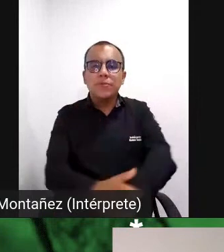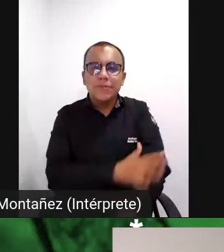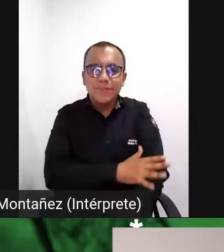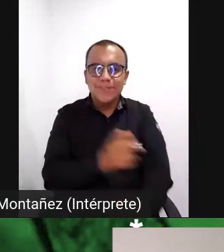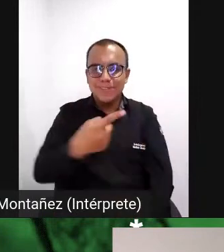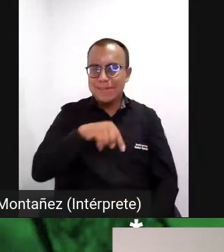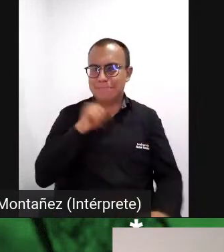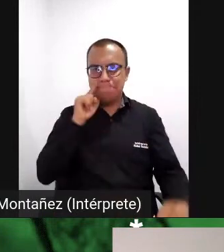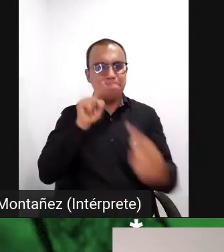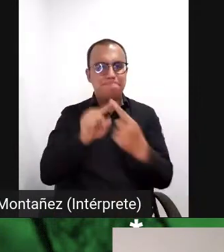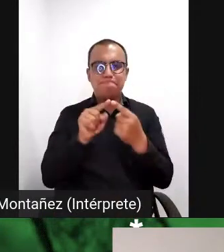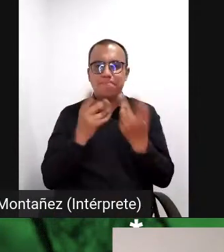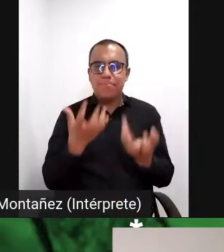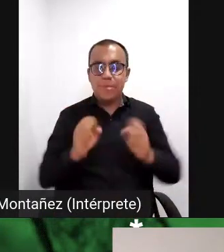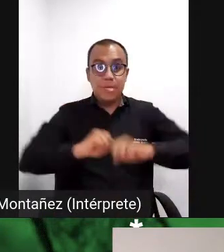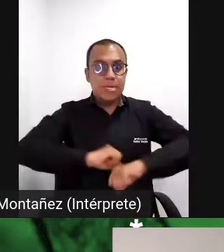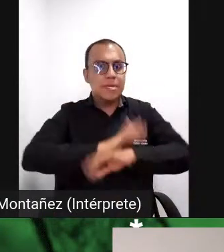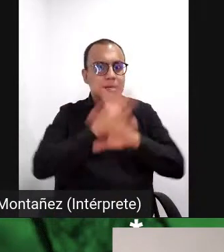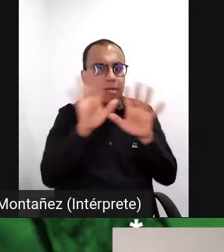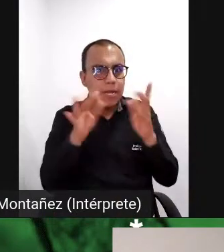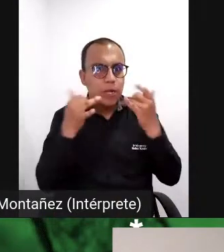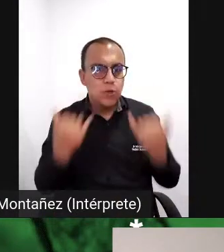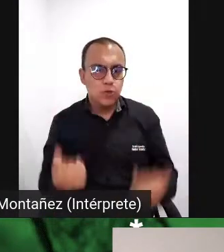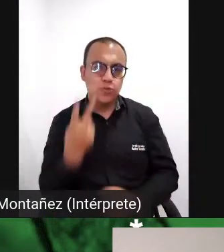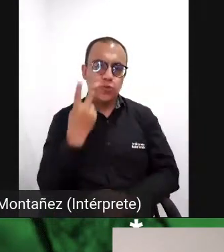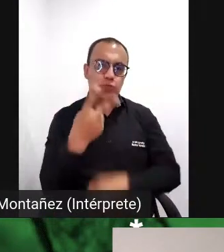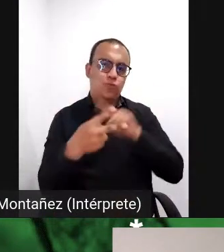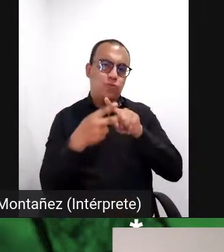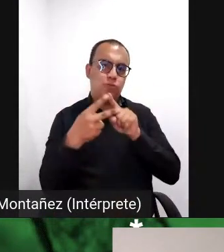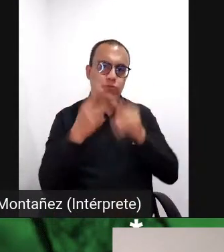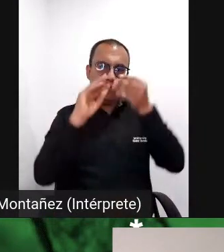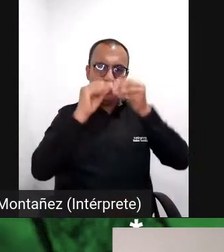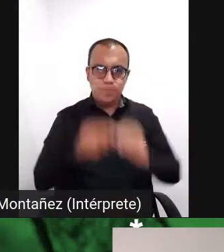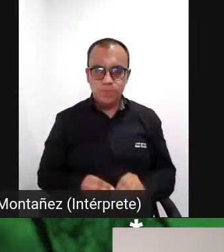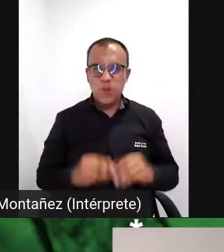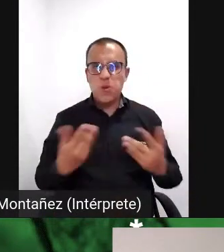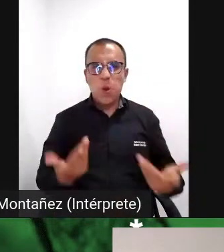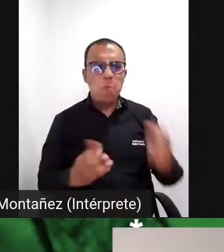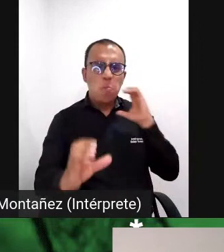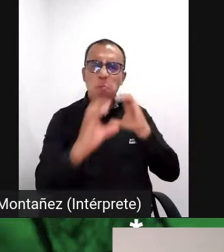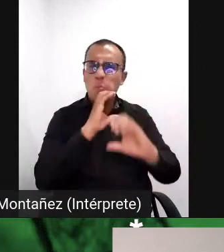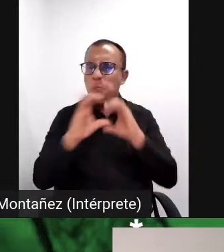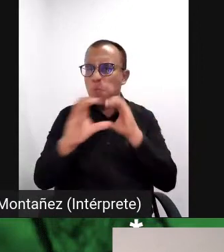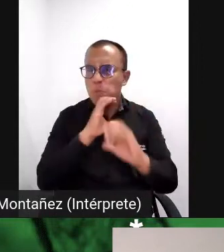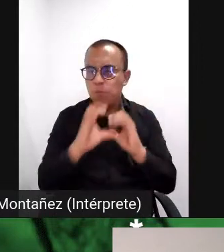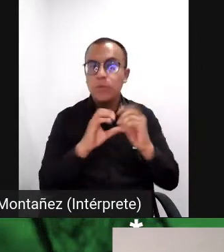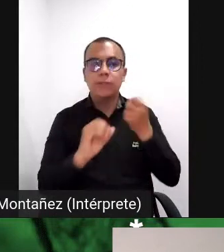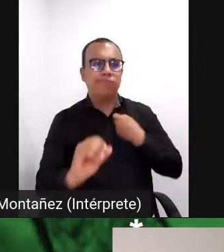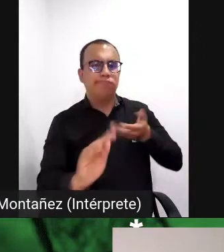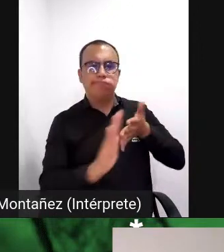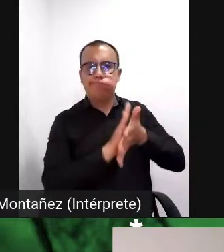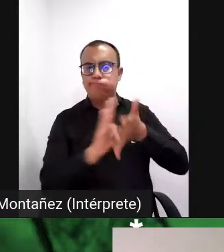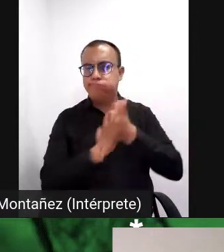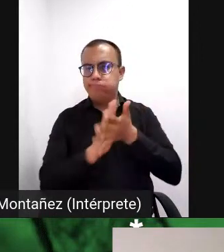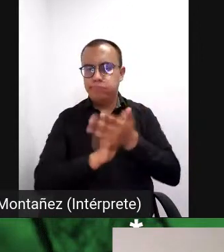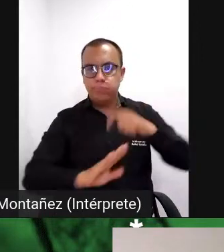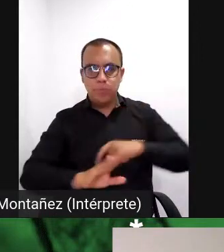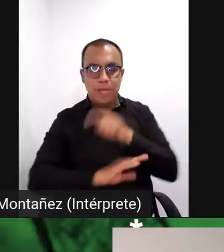igual, pero claramente en la medida que son dos plataformas distintas, su manera de comunicarse, sus contenidos